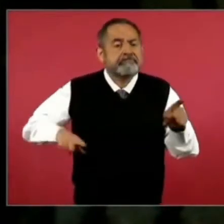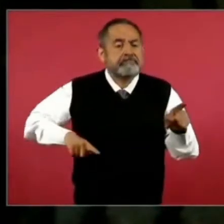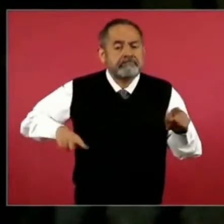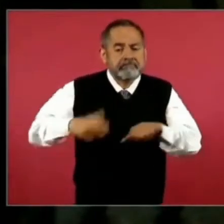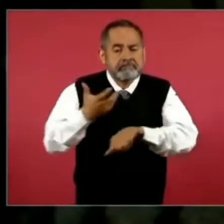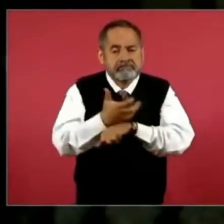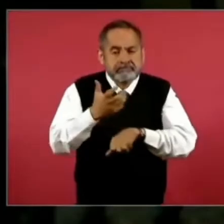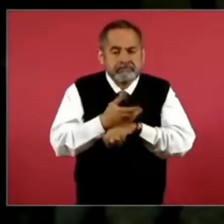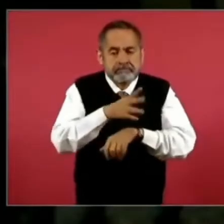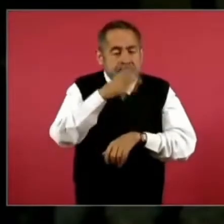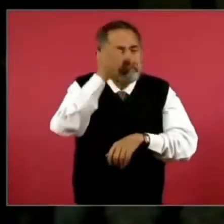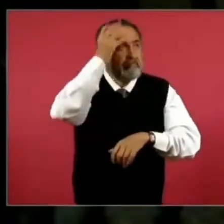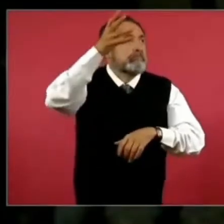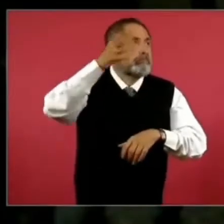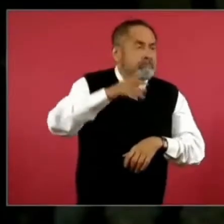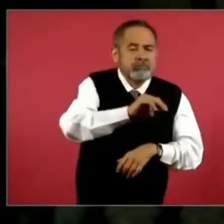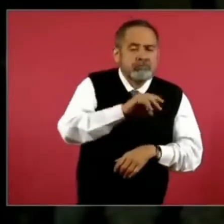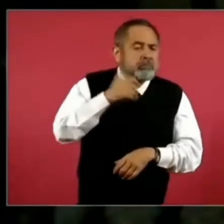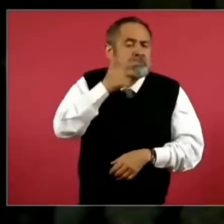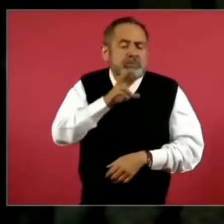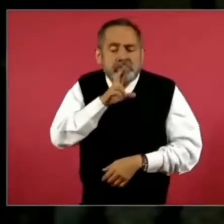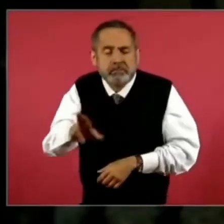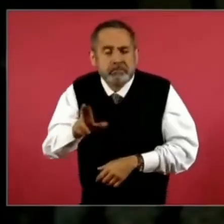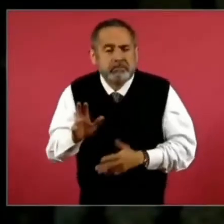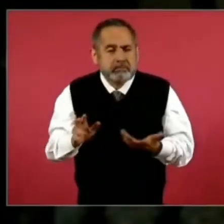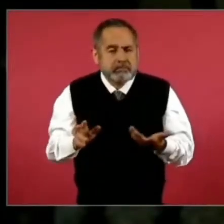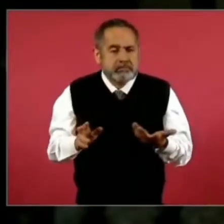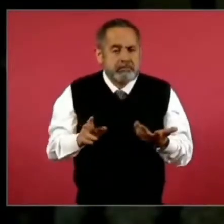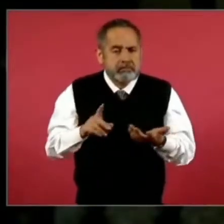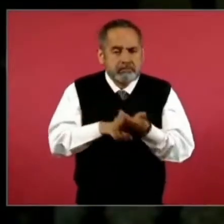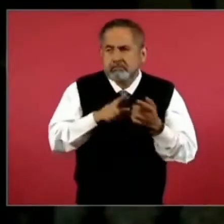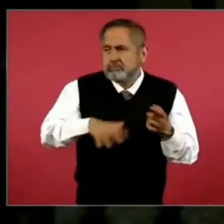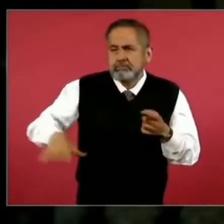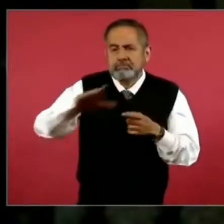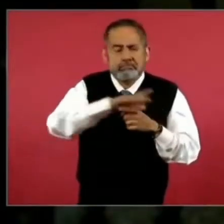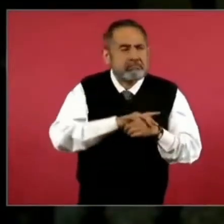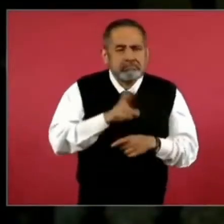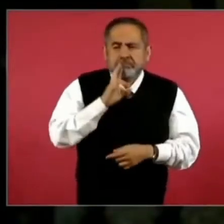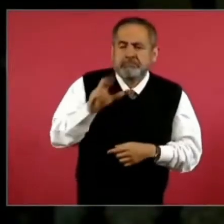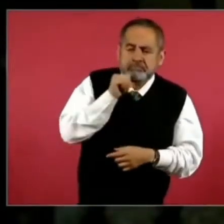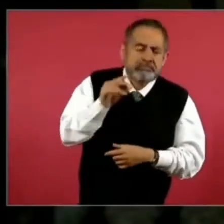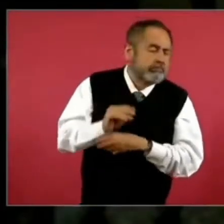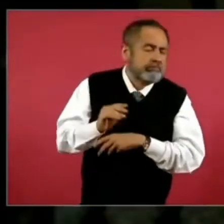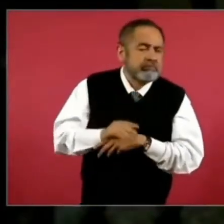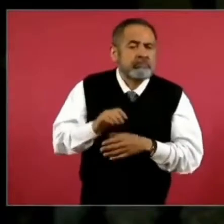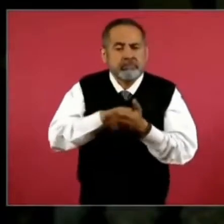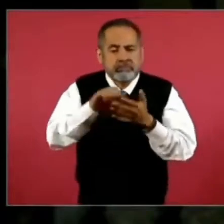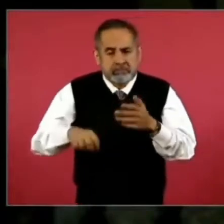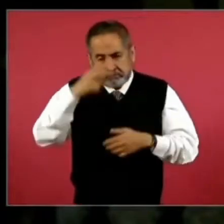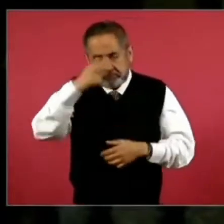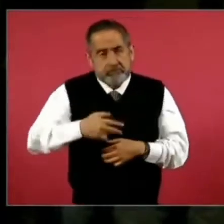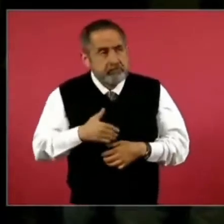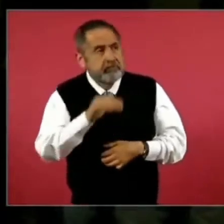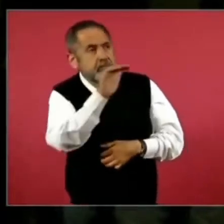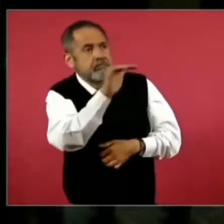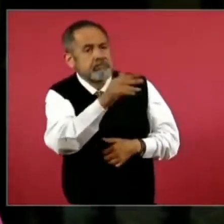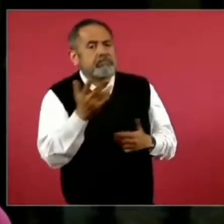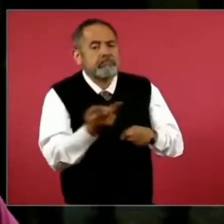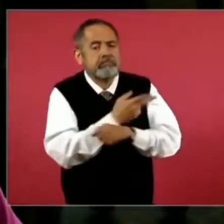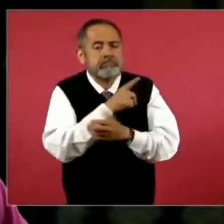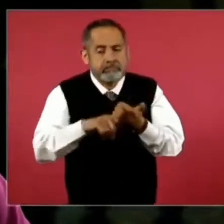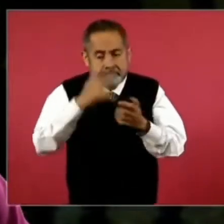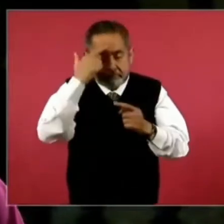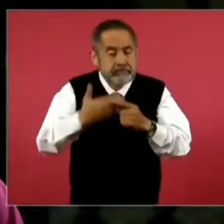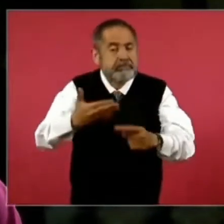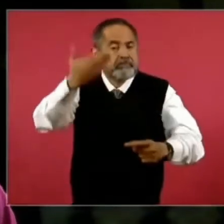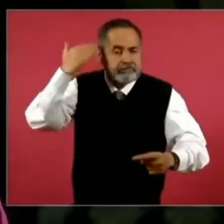veces o se le olvida o no quiere responderle al resto de los gobiernos. El caso de México, pues está el tema